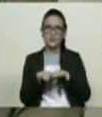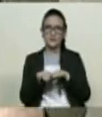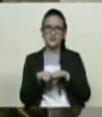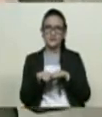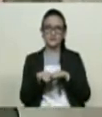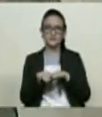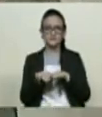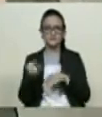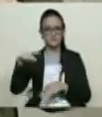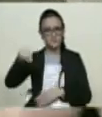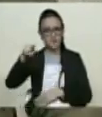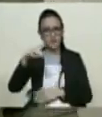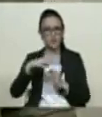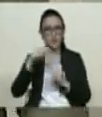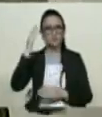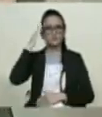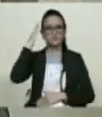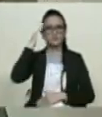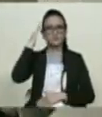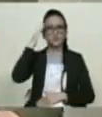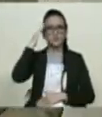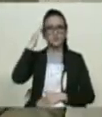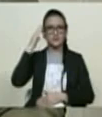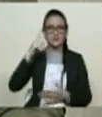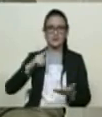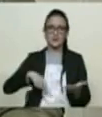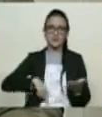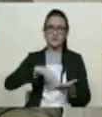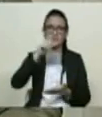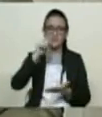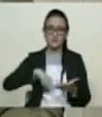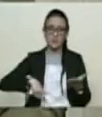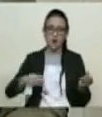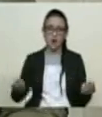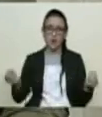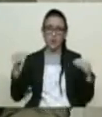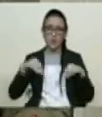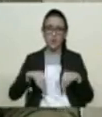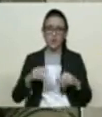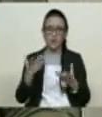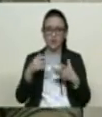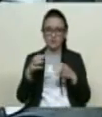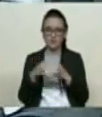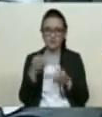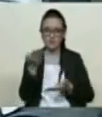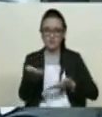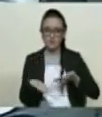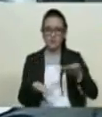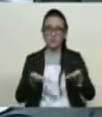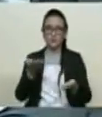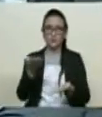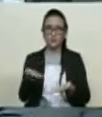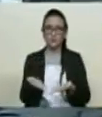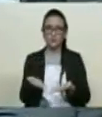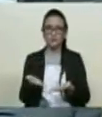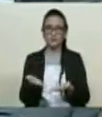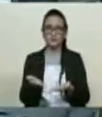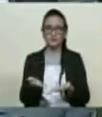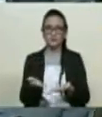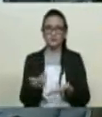vio, el Consejo se firmó el acuerdo entre las organizaciones postulantes en